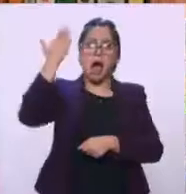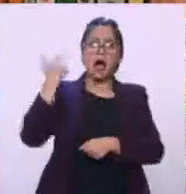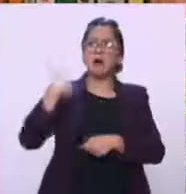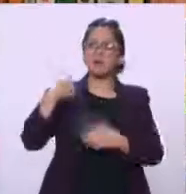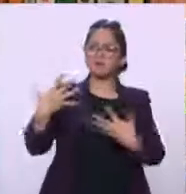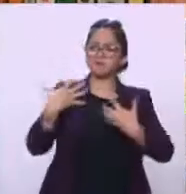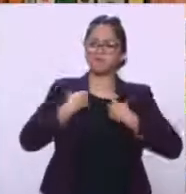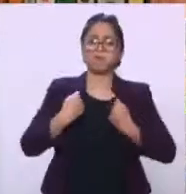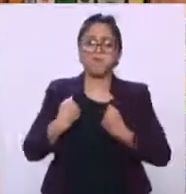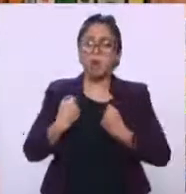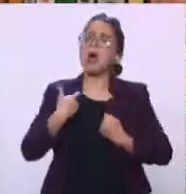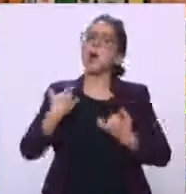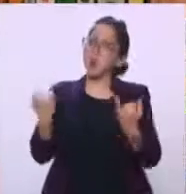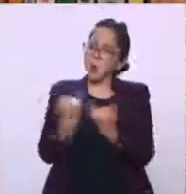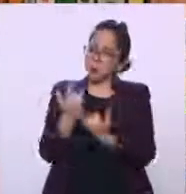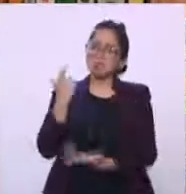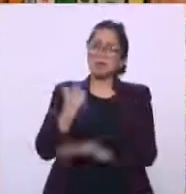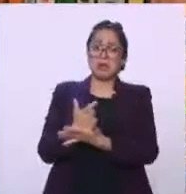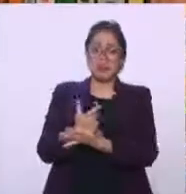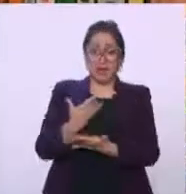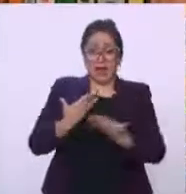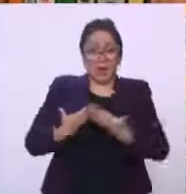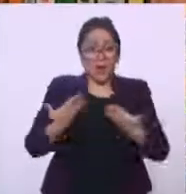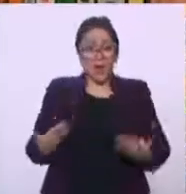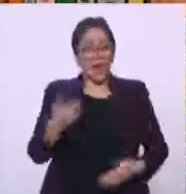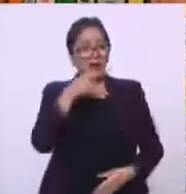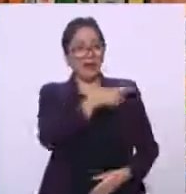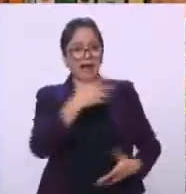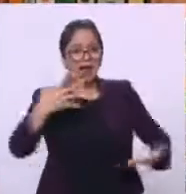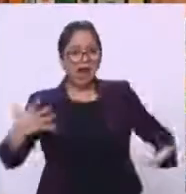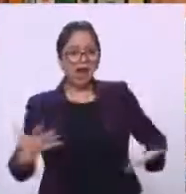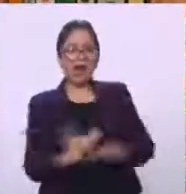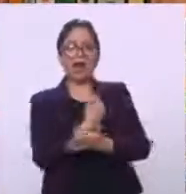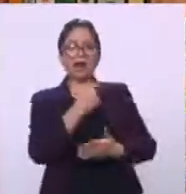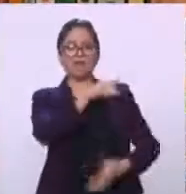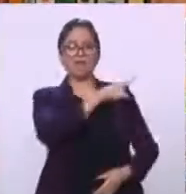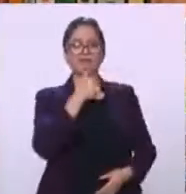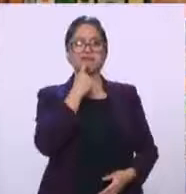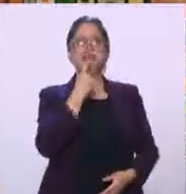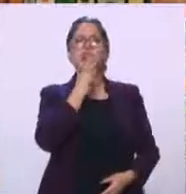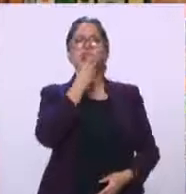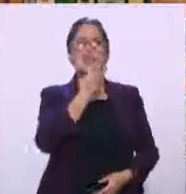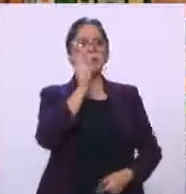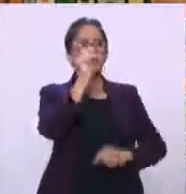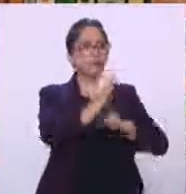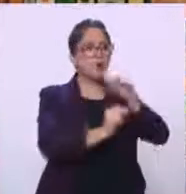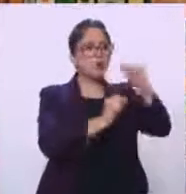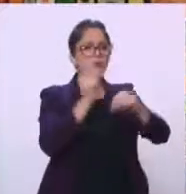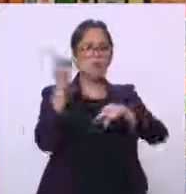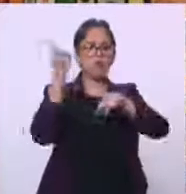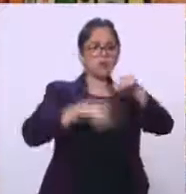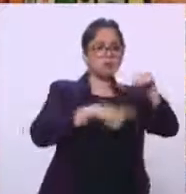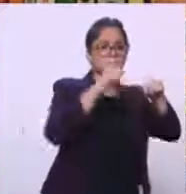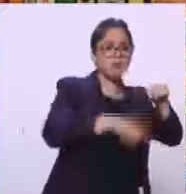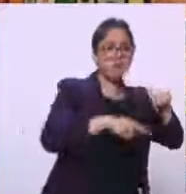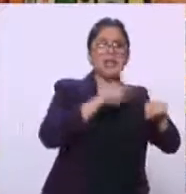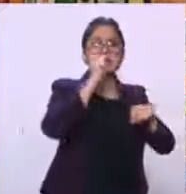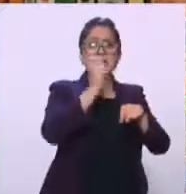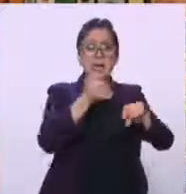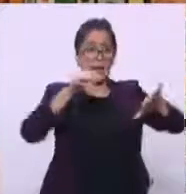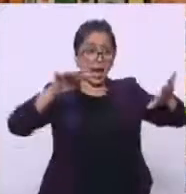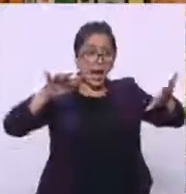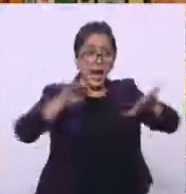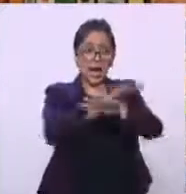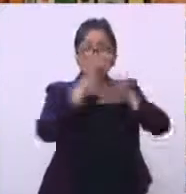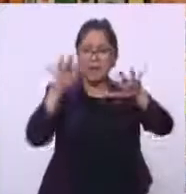tan histórico como el triunfo de López Obrador. Ojo, el desmantelamiento. Y la transformación sin justicia no es transformación, por